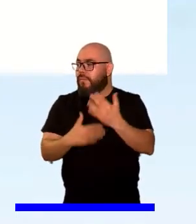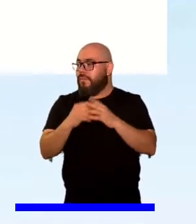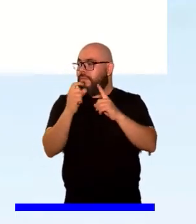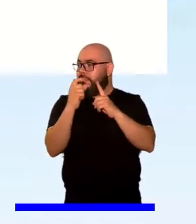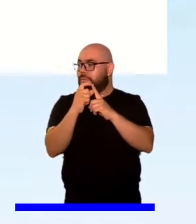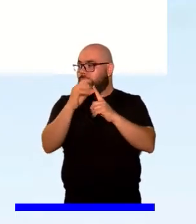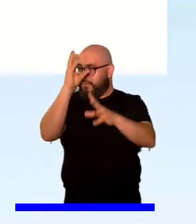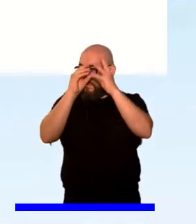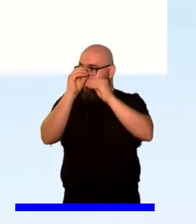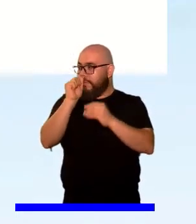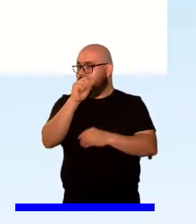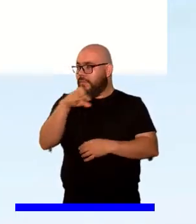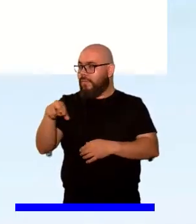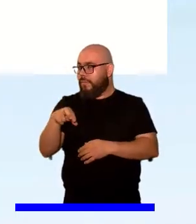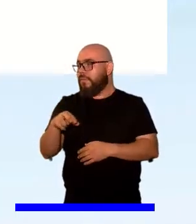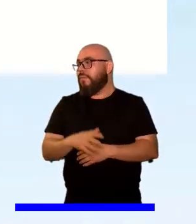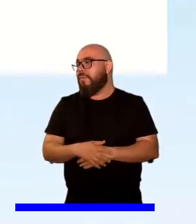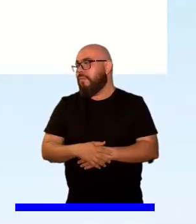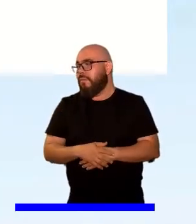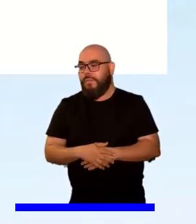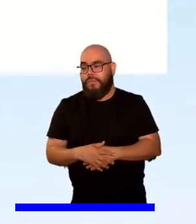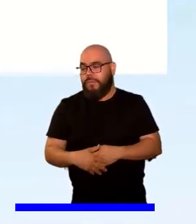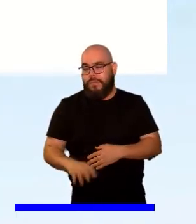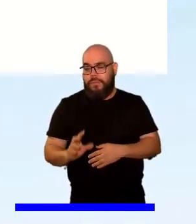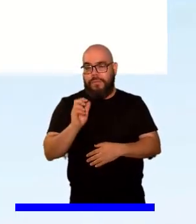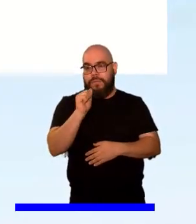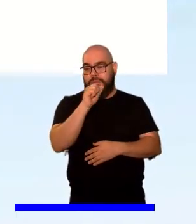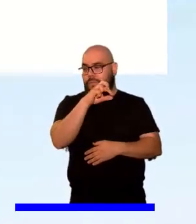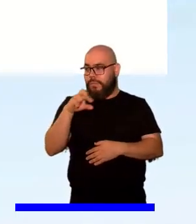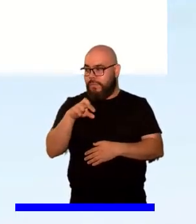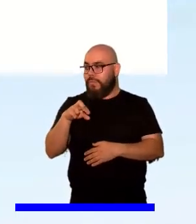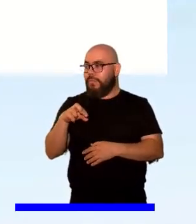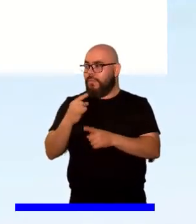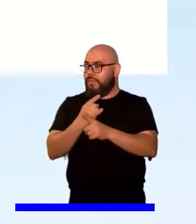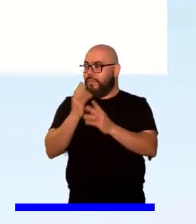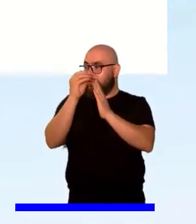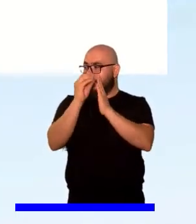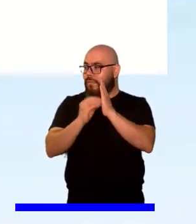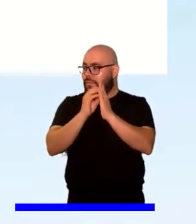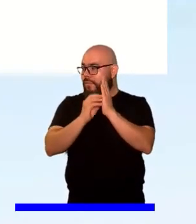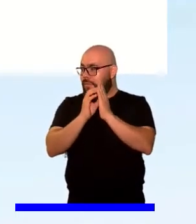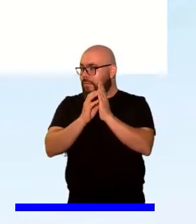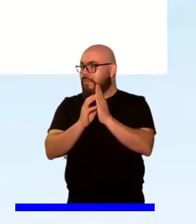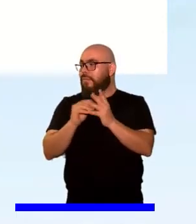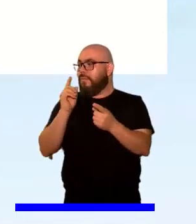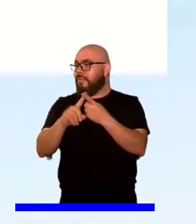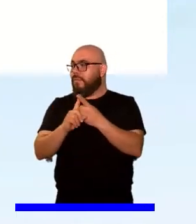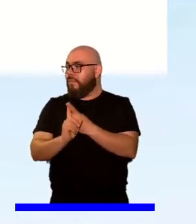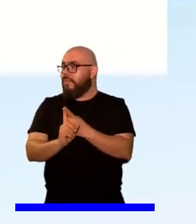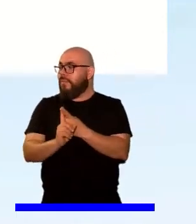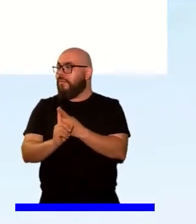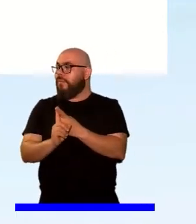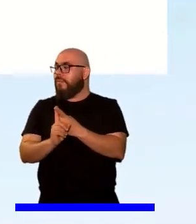poquito. Aplicación no hay que explorar porque creo que todos ya tenemos un montón de aplicaciones en el celular que conocemos, pero la idea